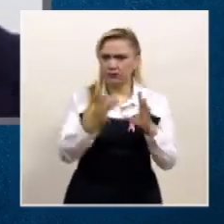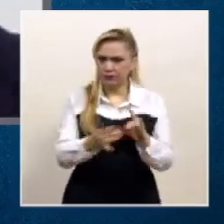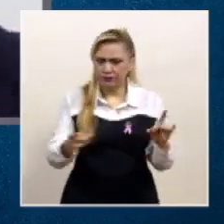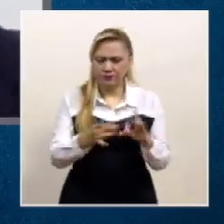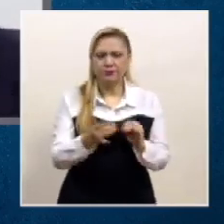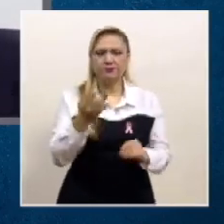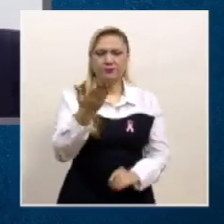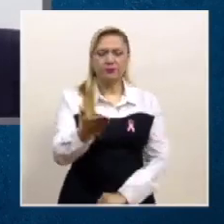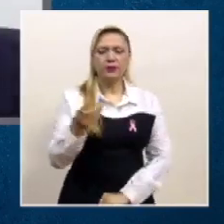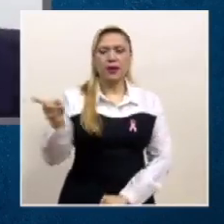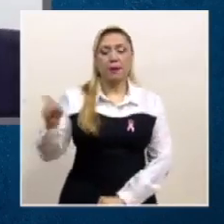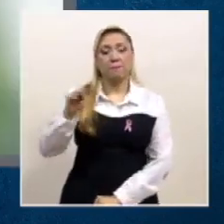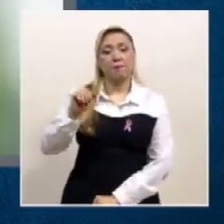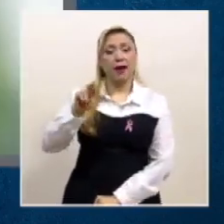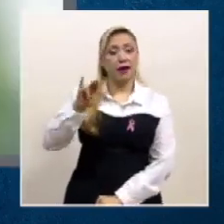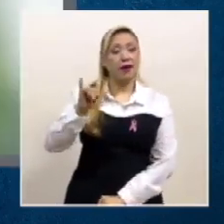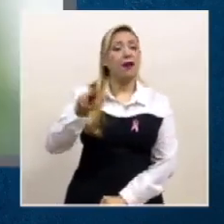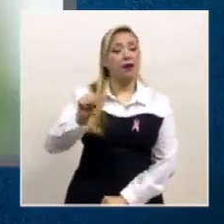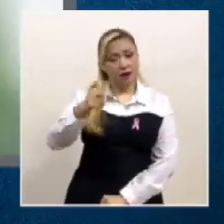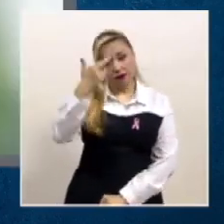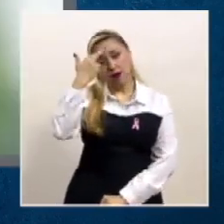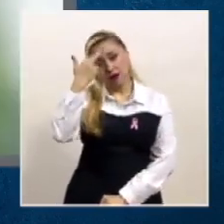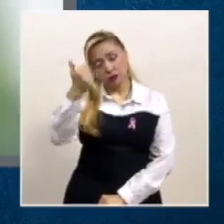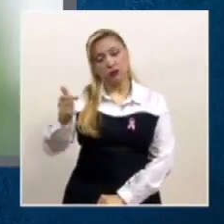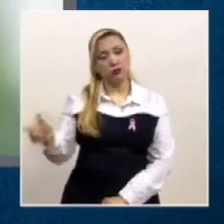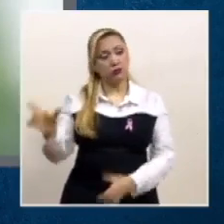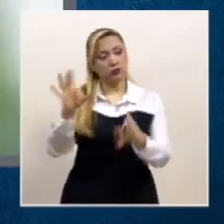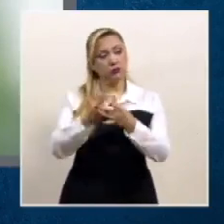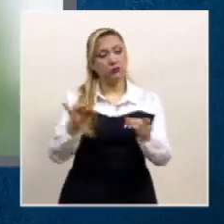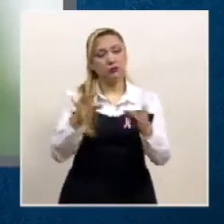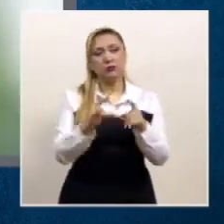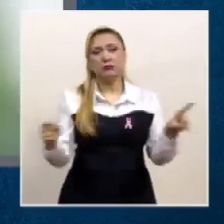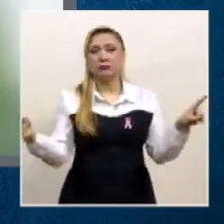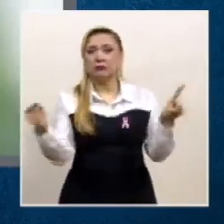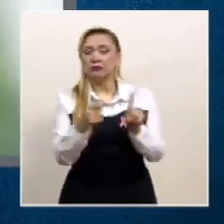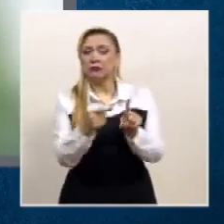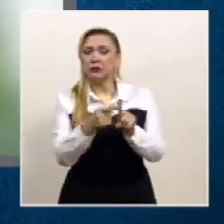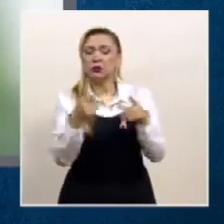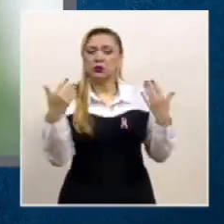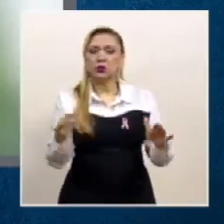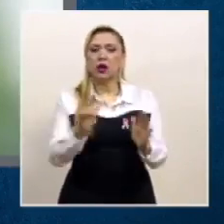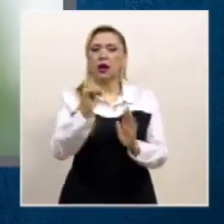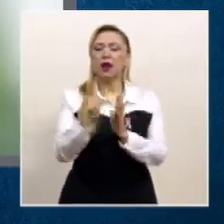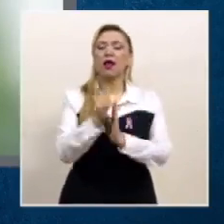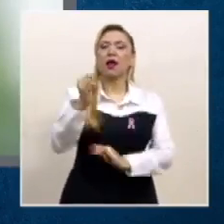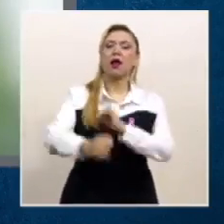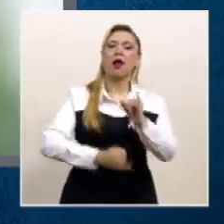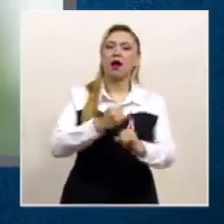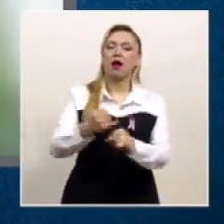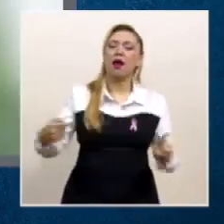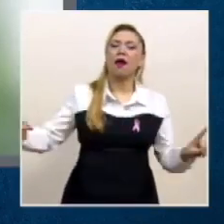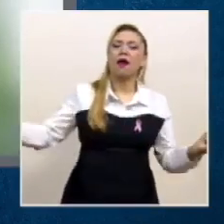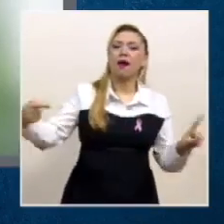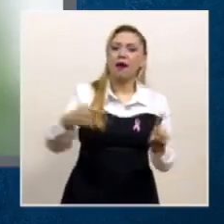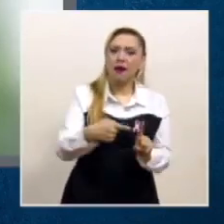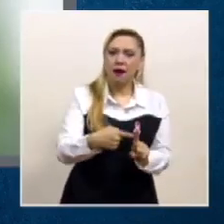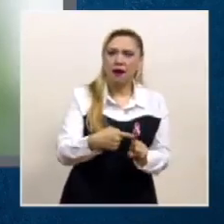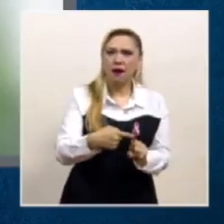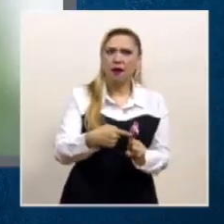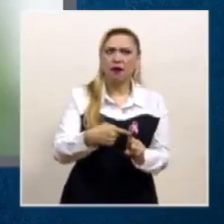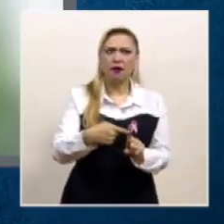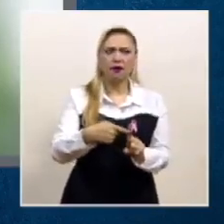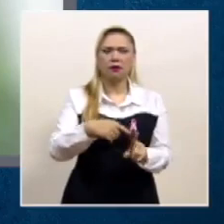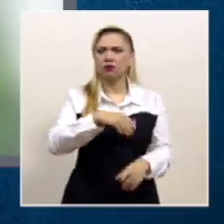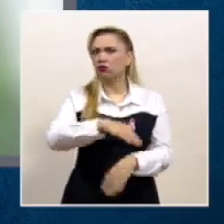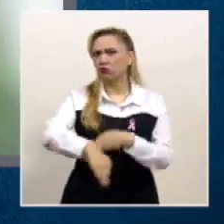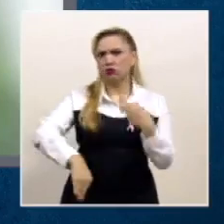efectivamente, Mariana ha tocado quizá el punto más neurálgico de la convención y de pues todo lo que